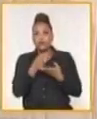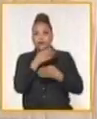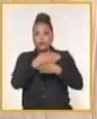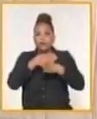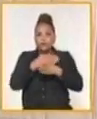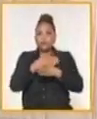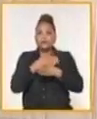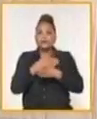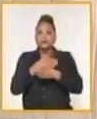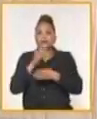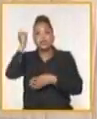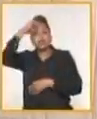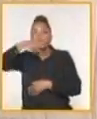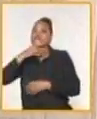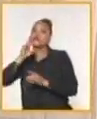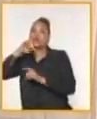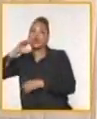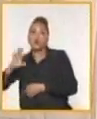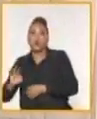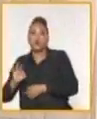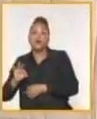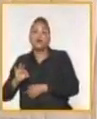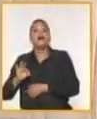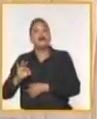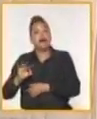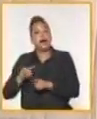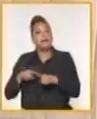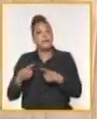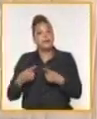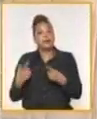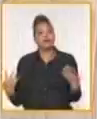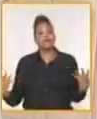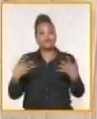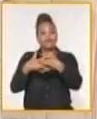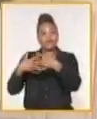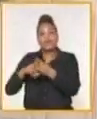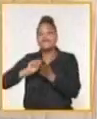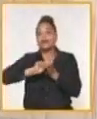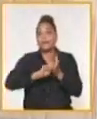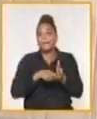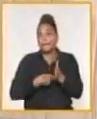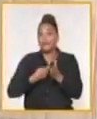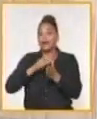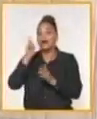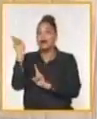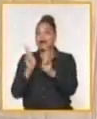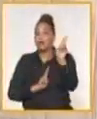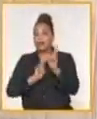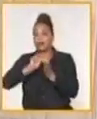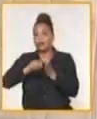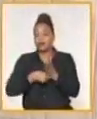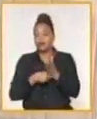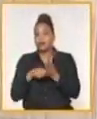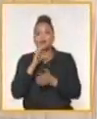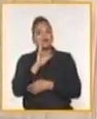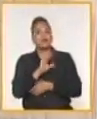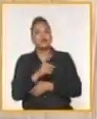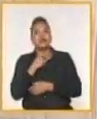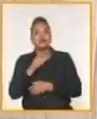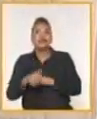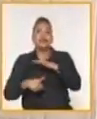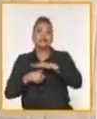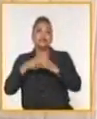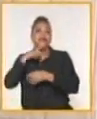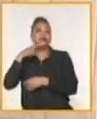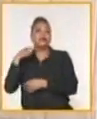que Trump dijo que no. Pero ¿qué pasa? Que hay una alianza, hay un acuerdo firmado que no dice que Rusia va a apoyar militarmente, pero hay un